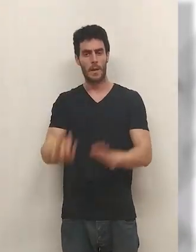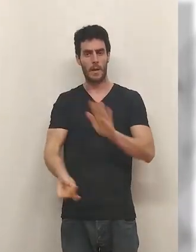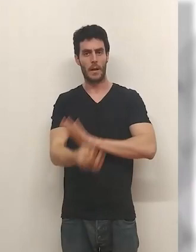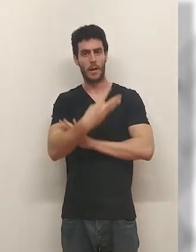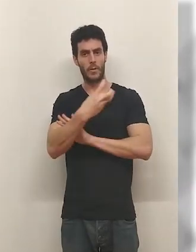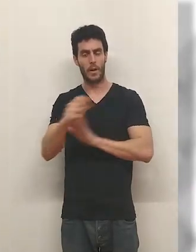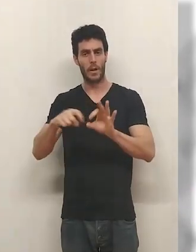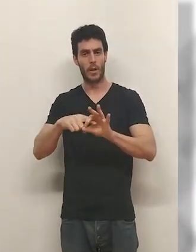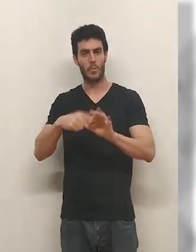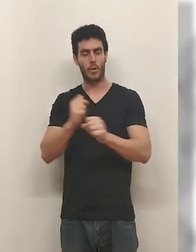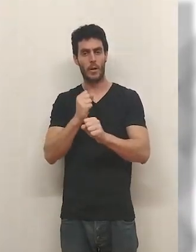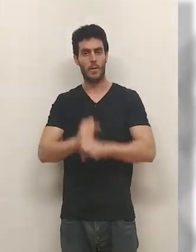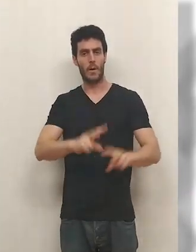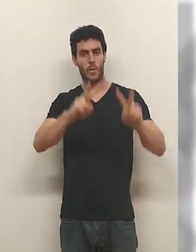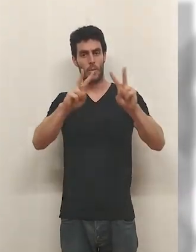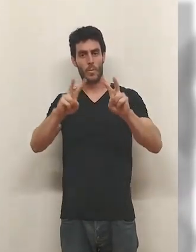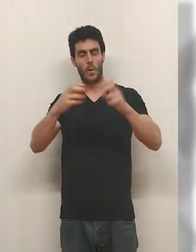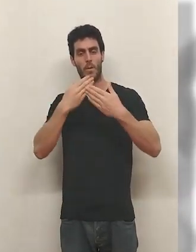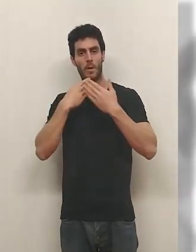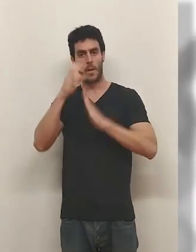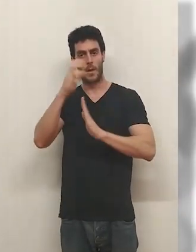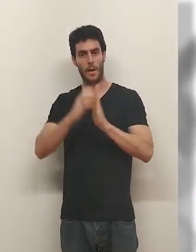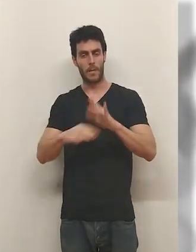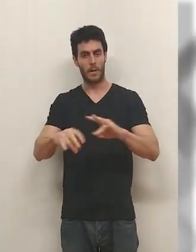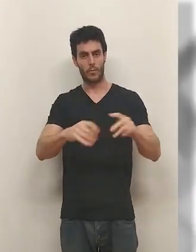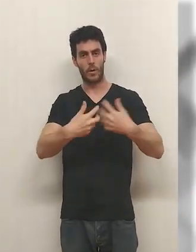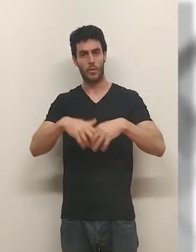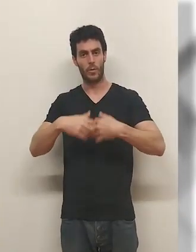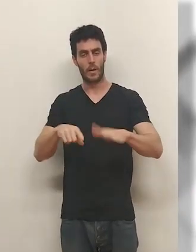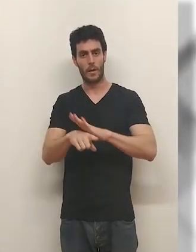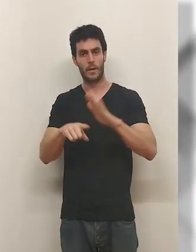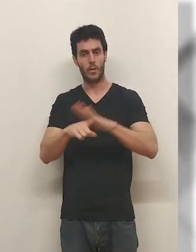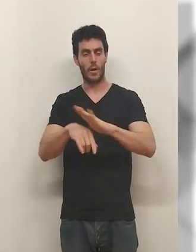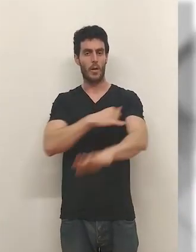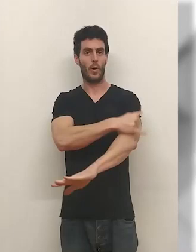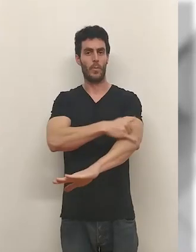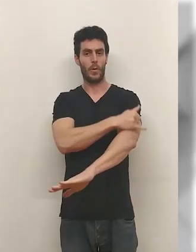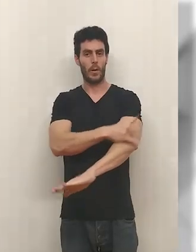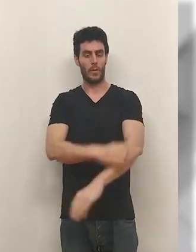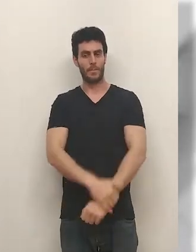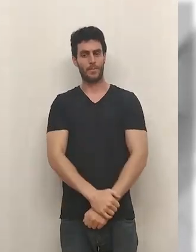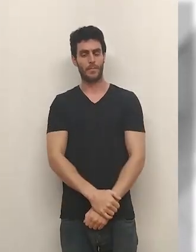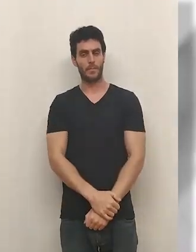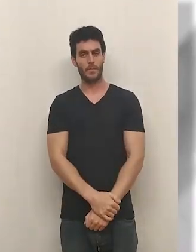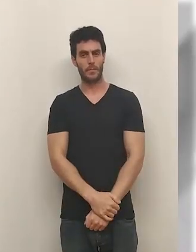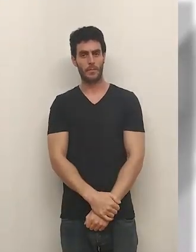300 nuevos puestos de trabajo, gracias a la rebaja del suelo industrial gestionado por el Ejecutivo Socialista.